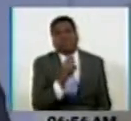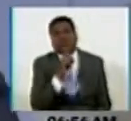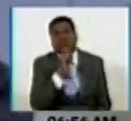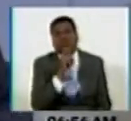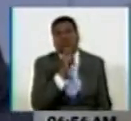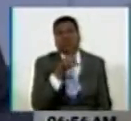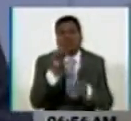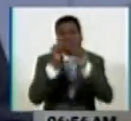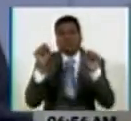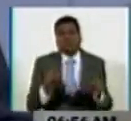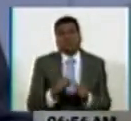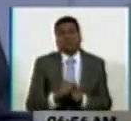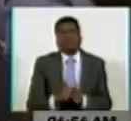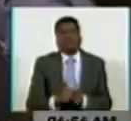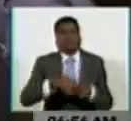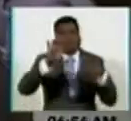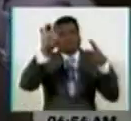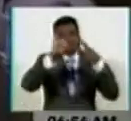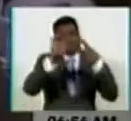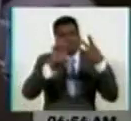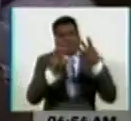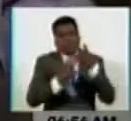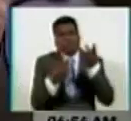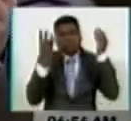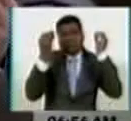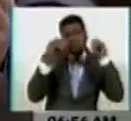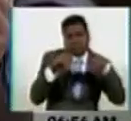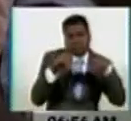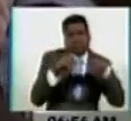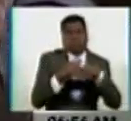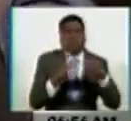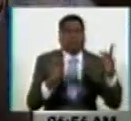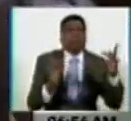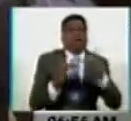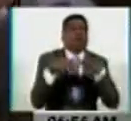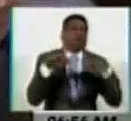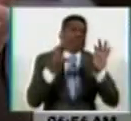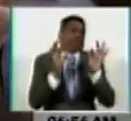Y ahí es que estamos. Fueron nosotros dos elementos coincidentes, con nuestro ¿no? gobierno. El ataque a la caída.